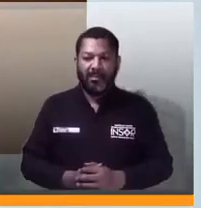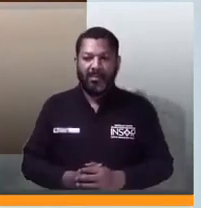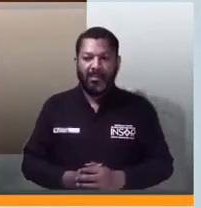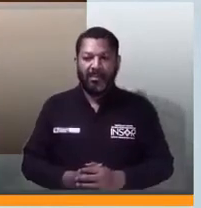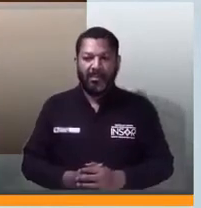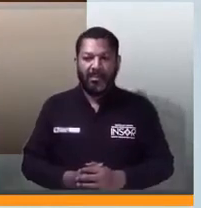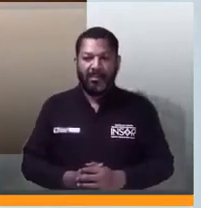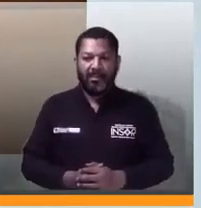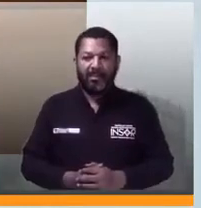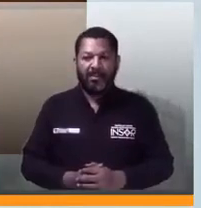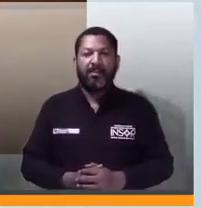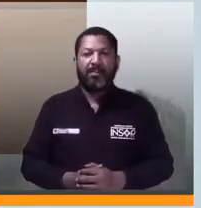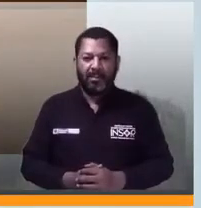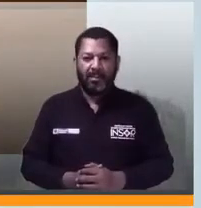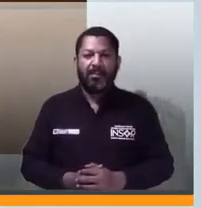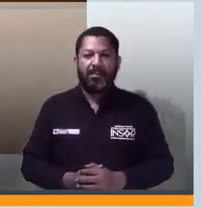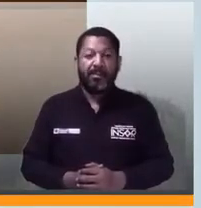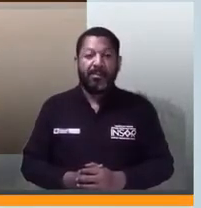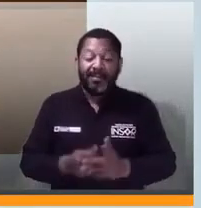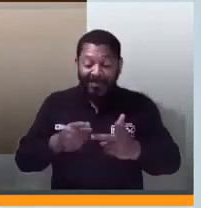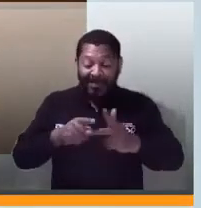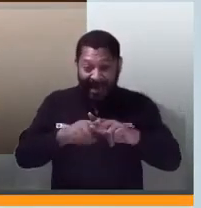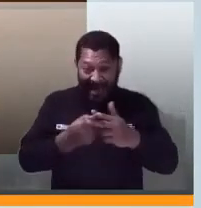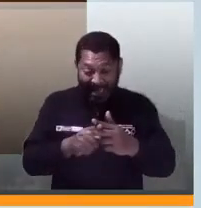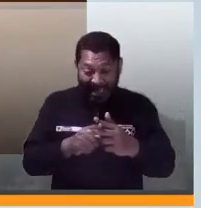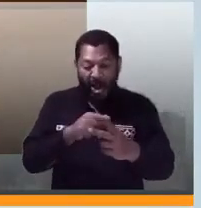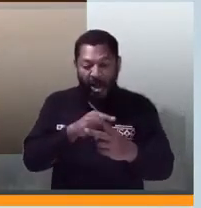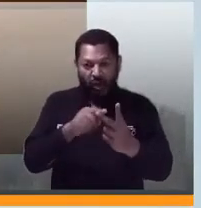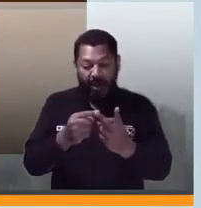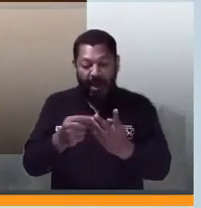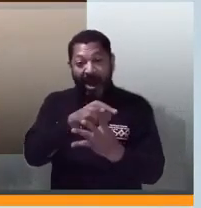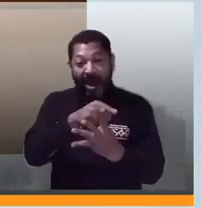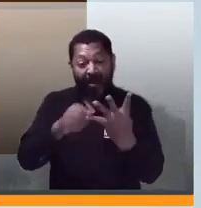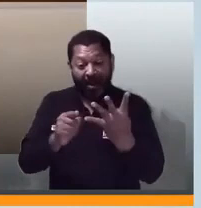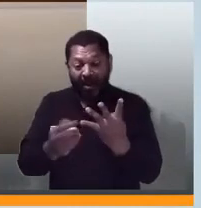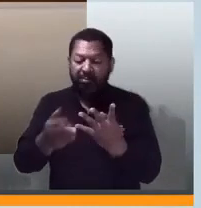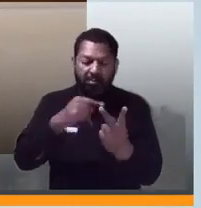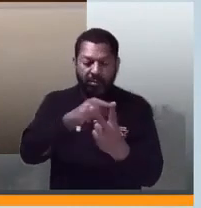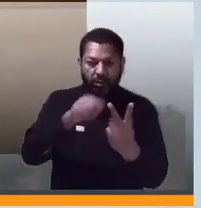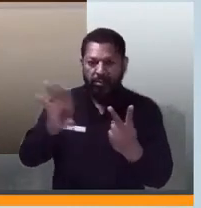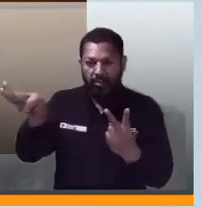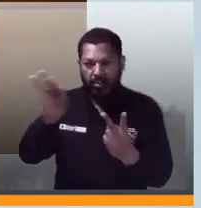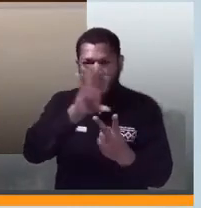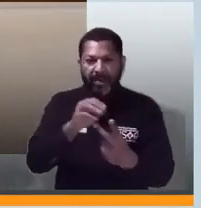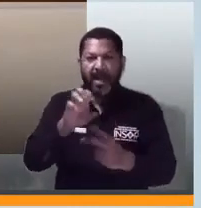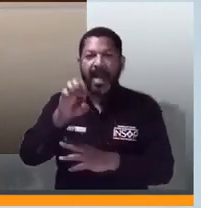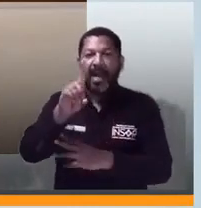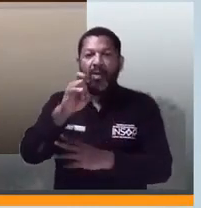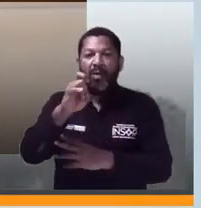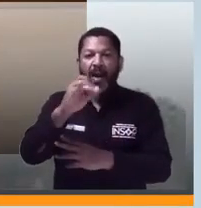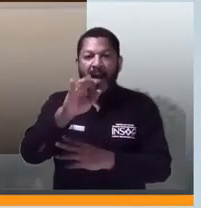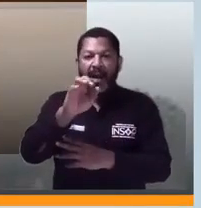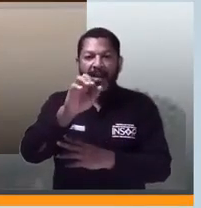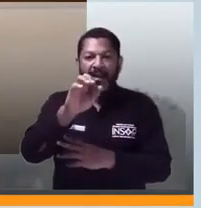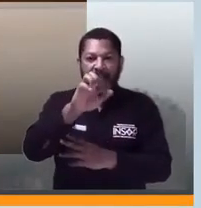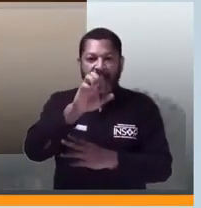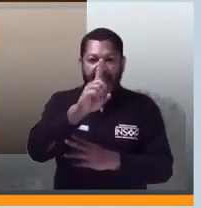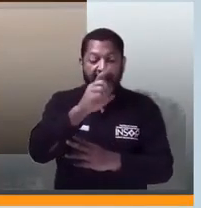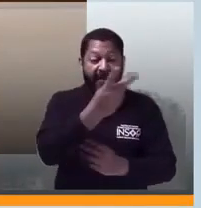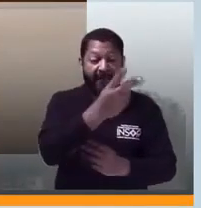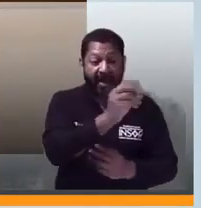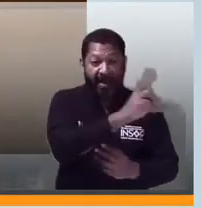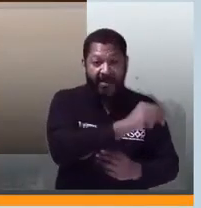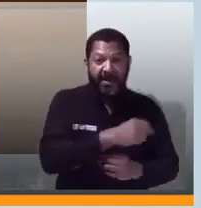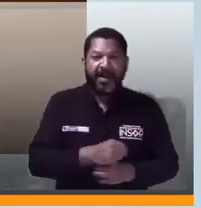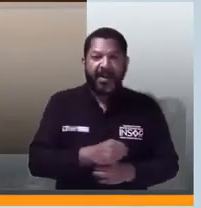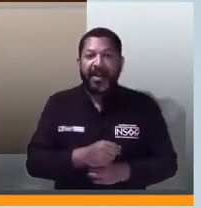Nosotros hicimos los talleres en dos de las cuatro inmersiones de Red Únete en el evento Educatec 2020. La primera inmersión